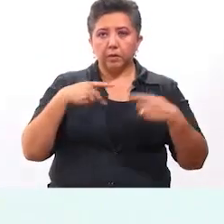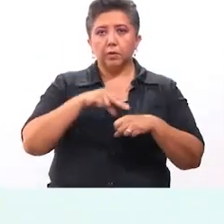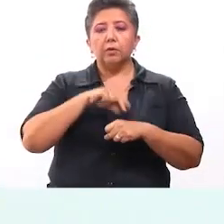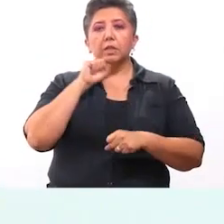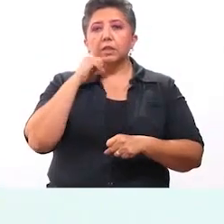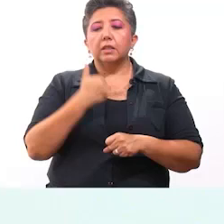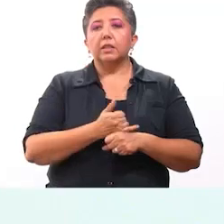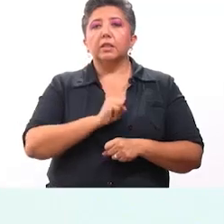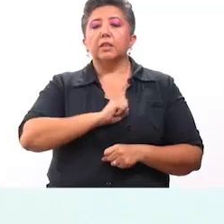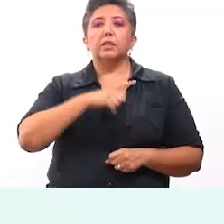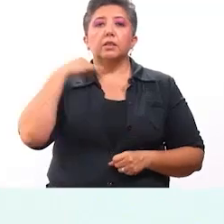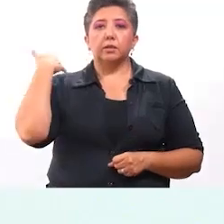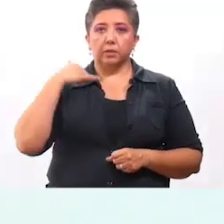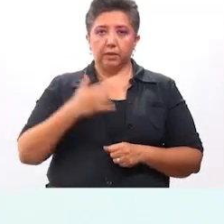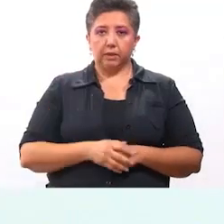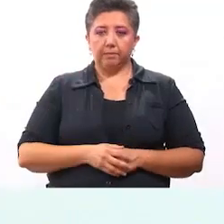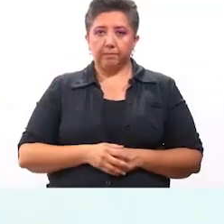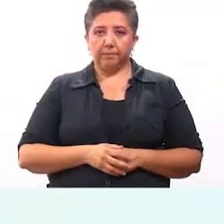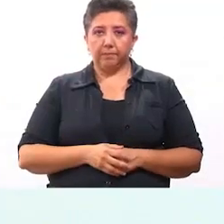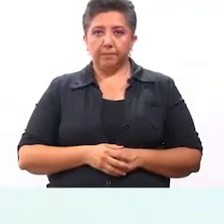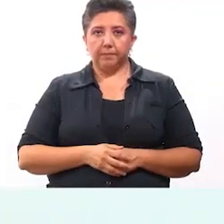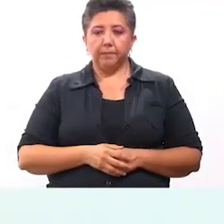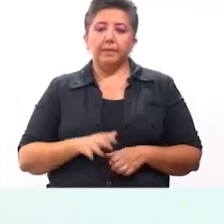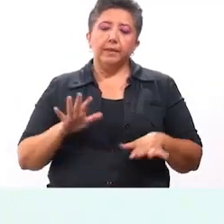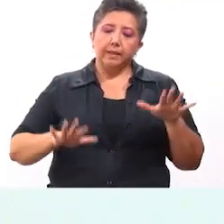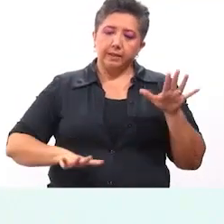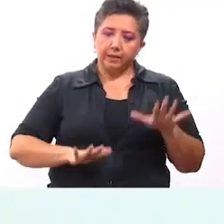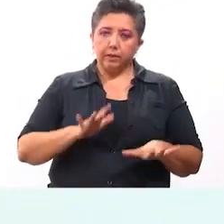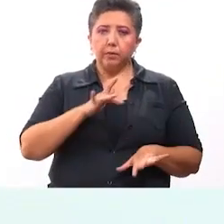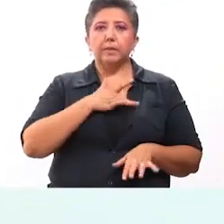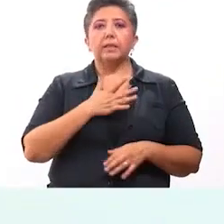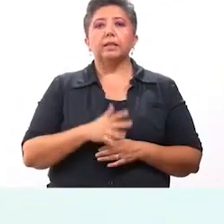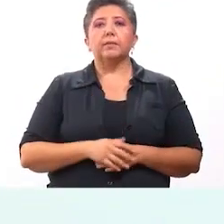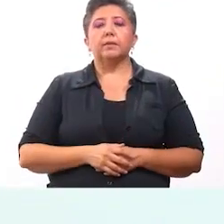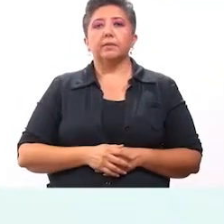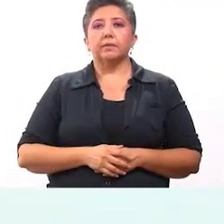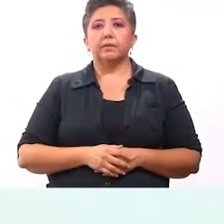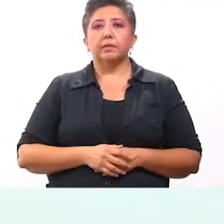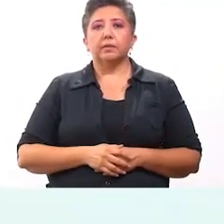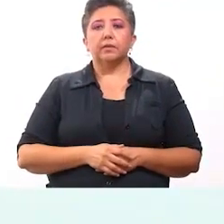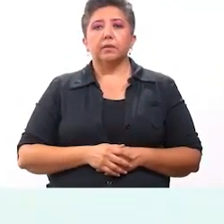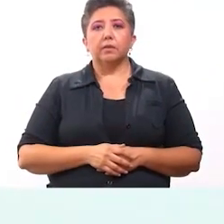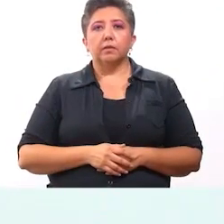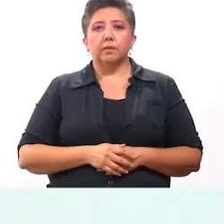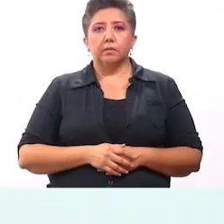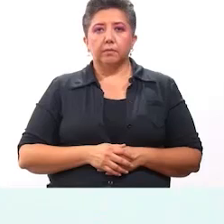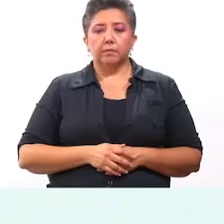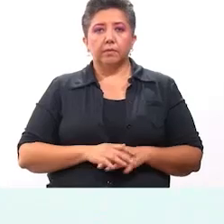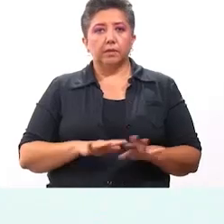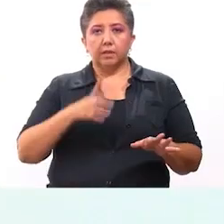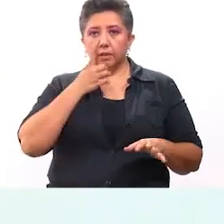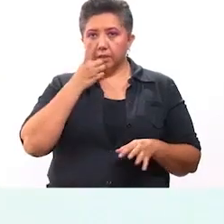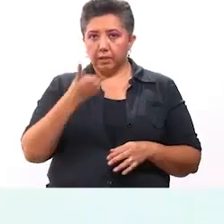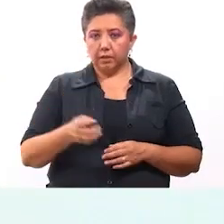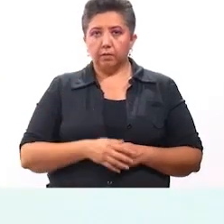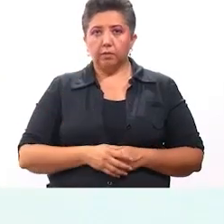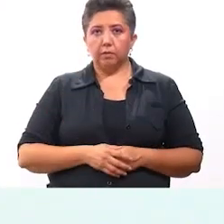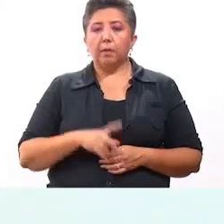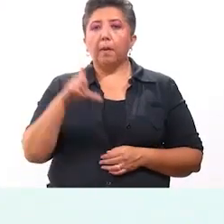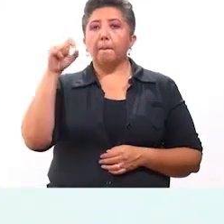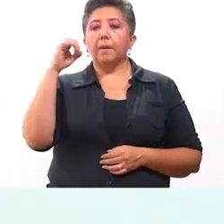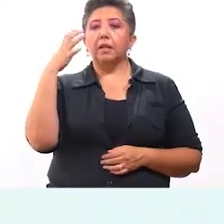personal médico de la Secretaría de Salud de Yucatán. Presentan síntomas leves. Como ya se